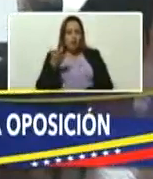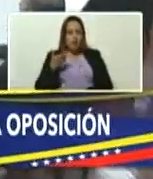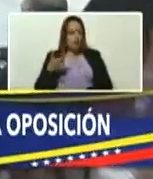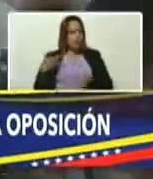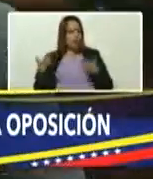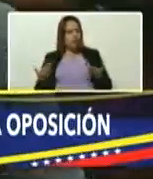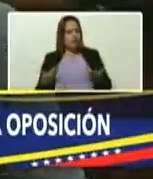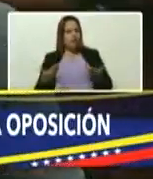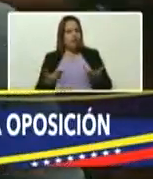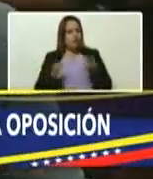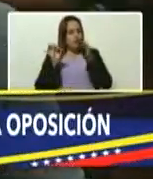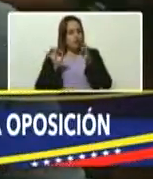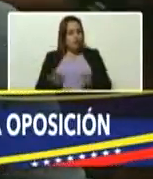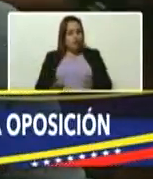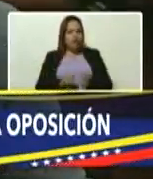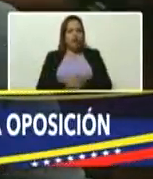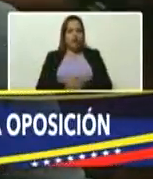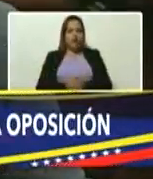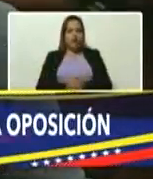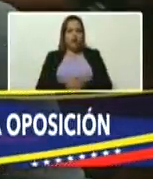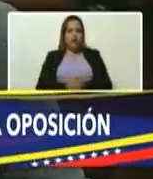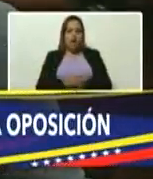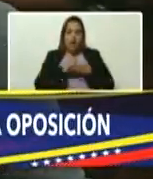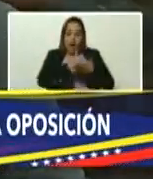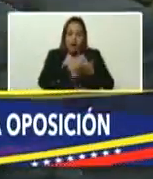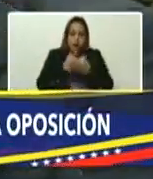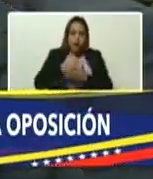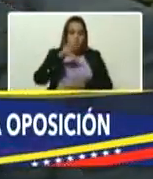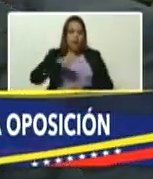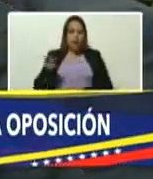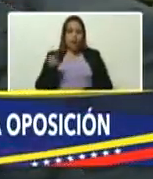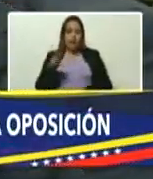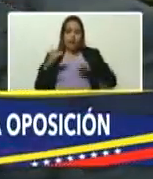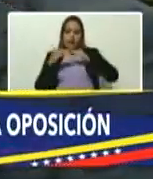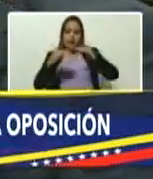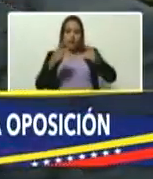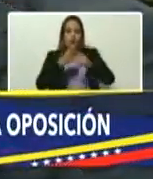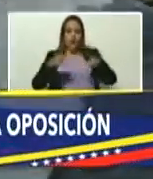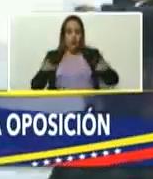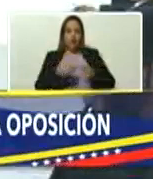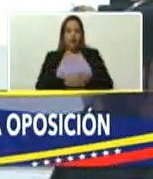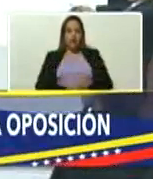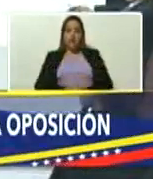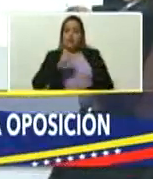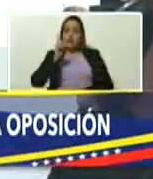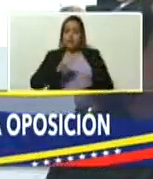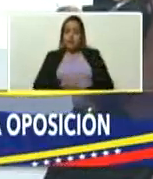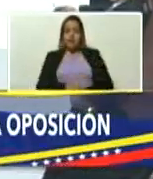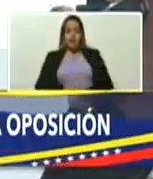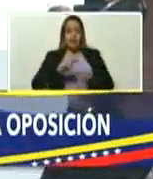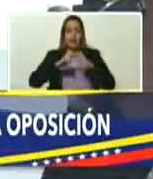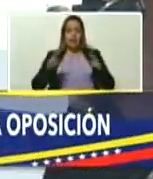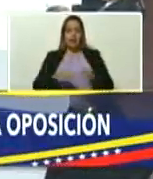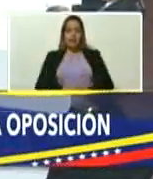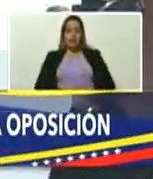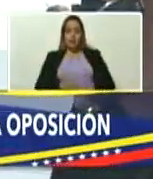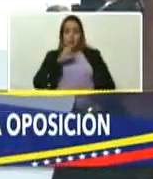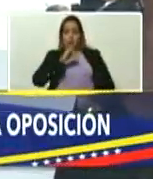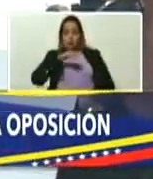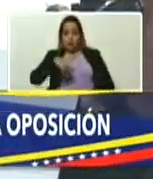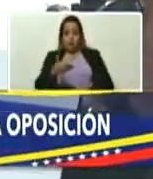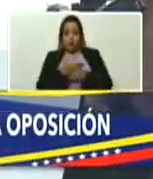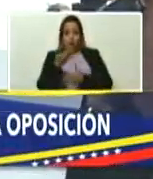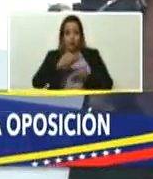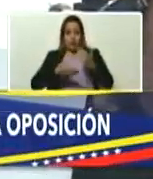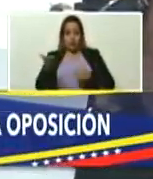precisamente garantizar los beneficios del pueblo venezolano, la estabilidad democrática en la nación y sobre todo la paz. Es la información que podemos compartir